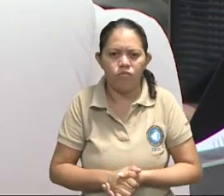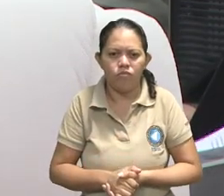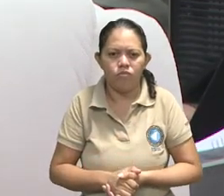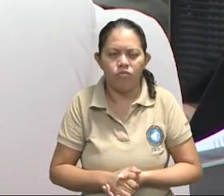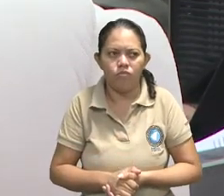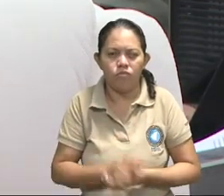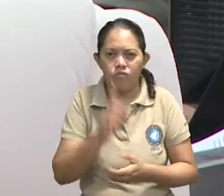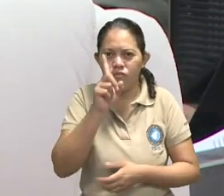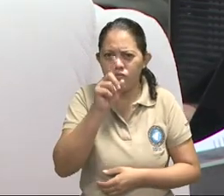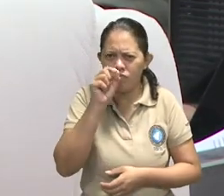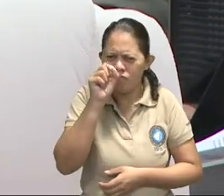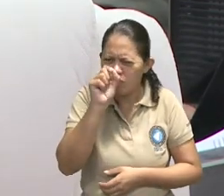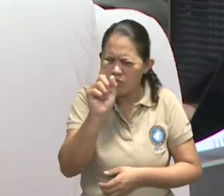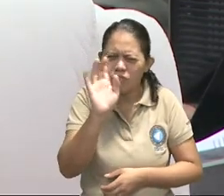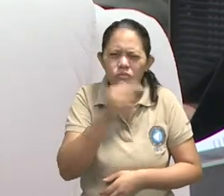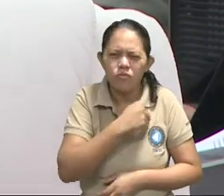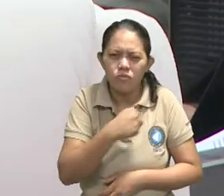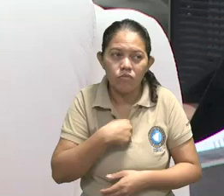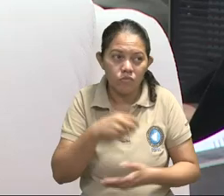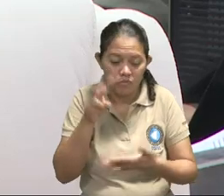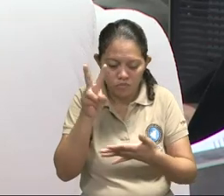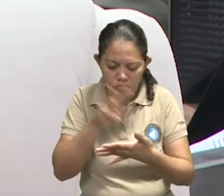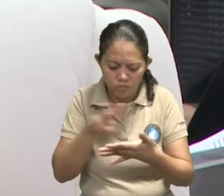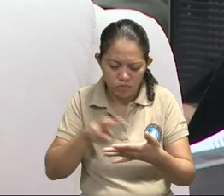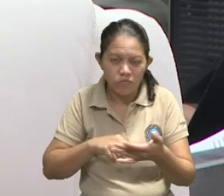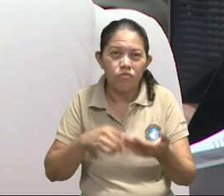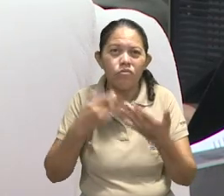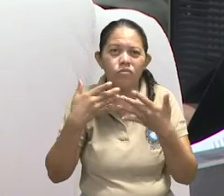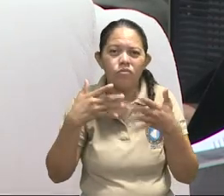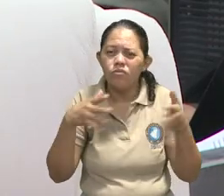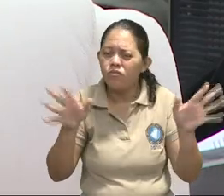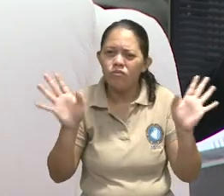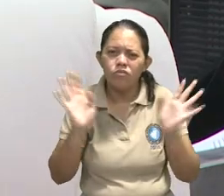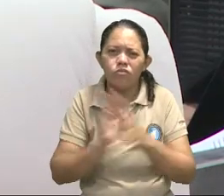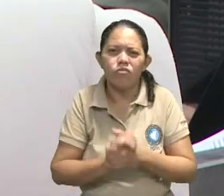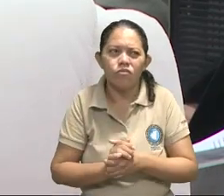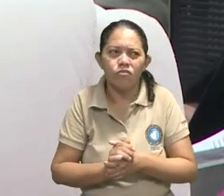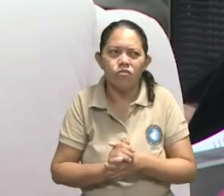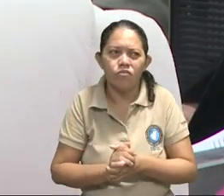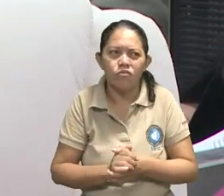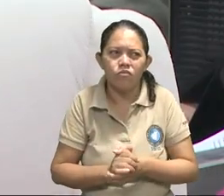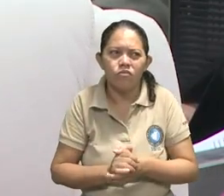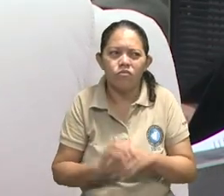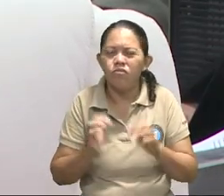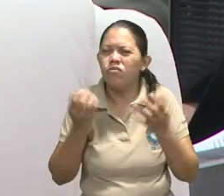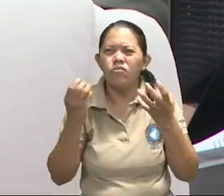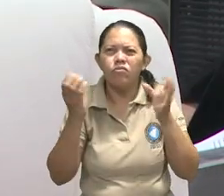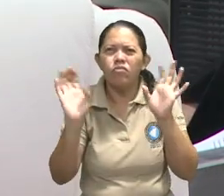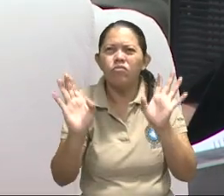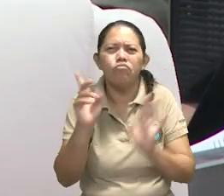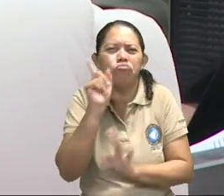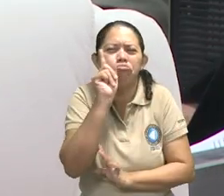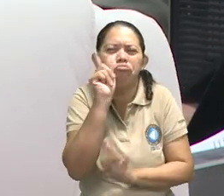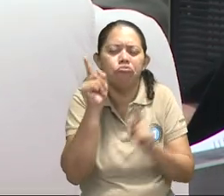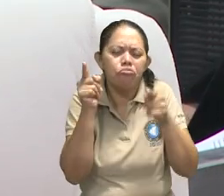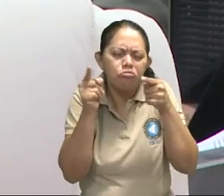hay un punto que, si lo leemos a la libre, no te dice mayor cosa,